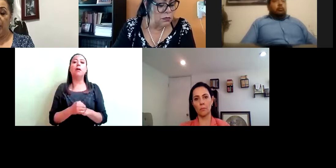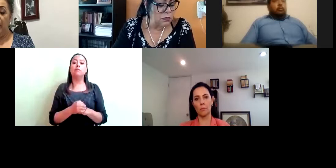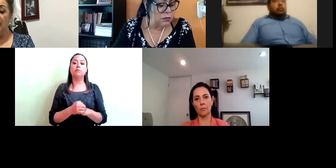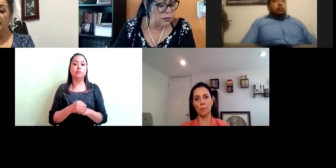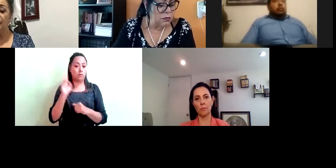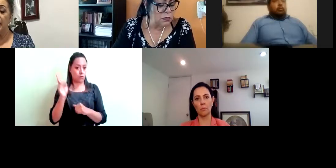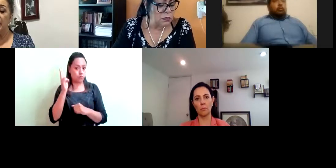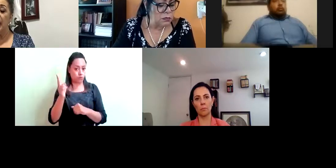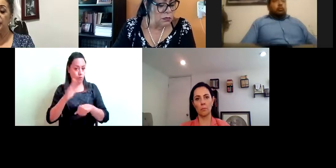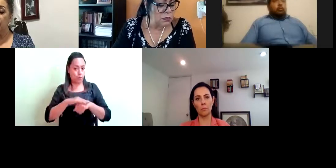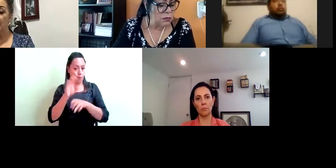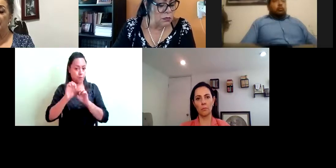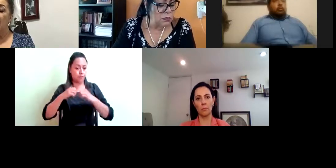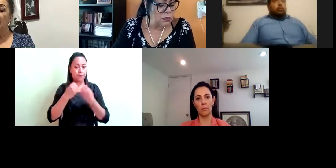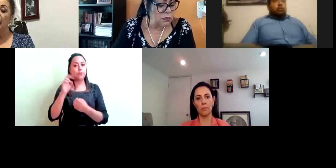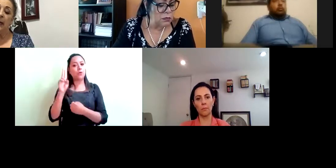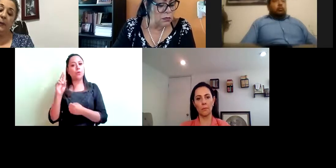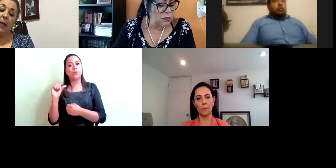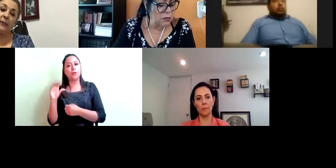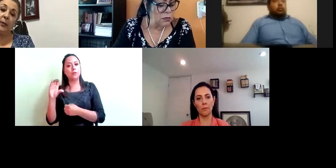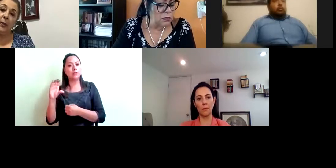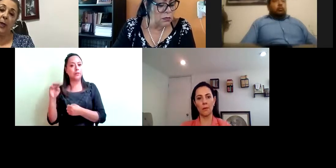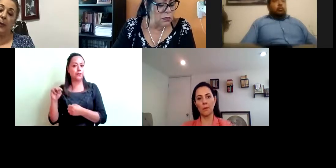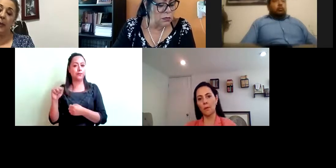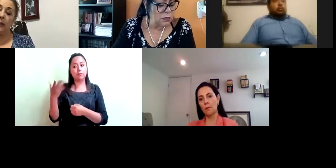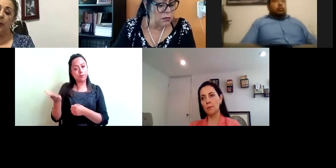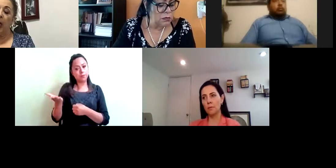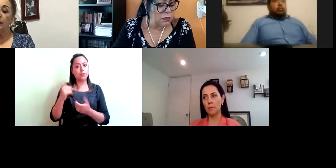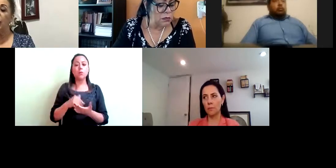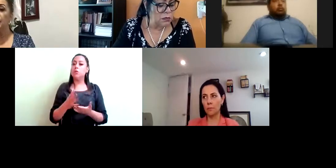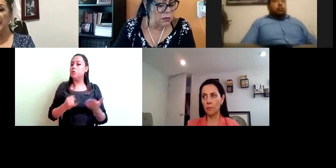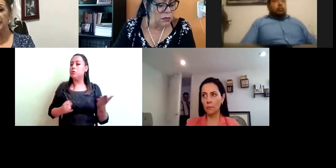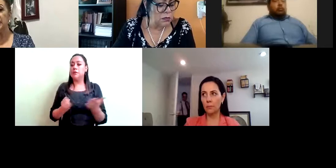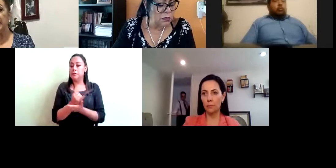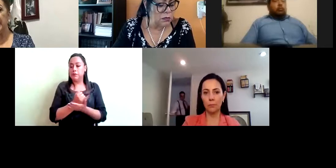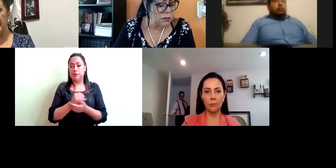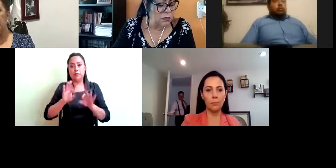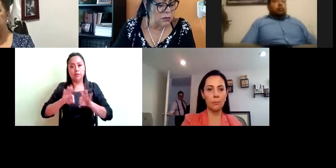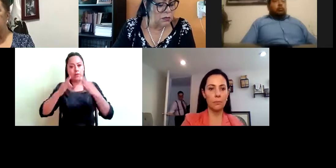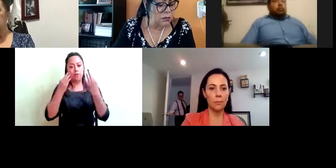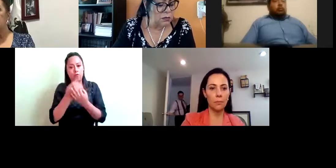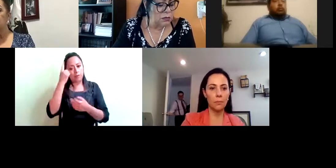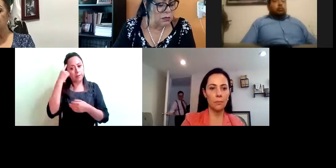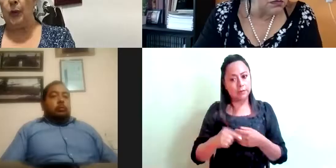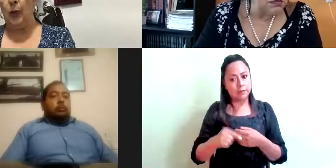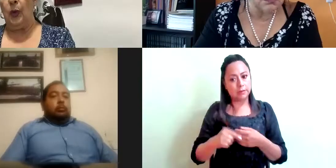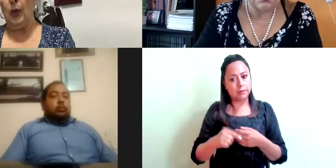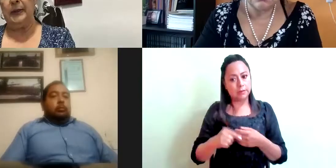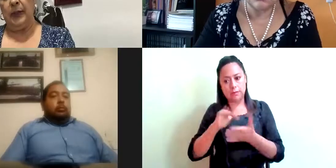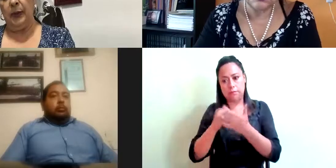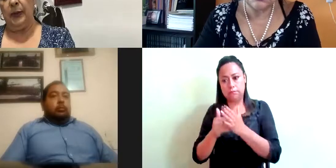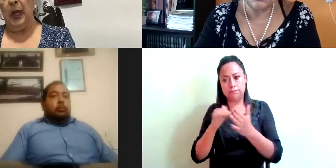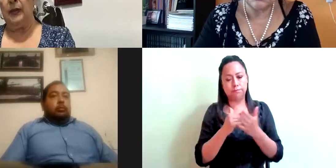UACM, definir las normas para la elaboración y aprobación de los planes y programas de estudio,